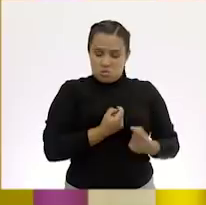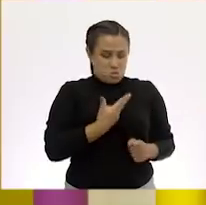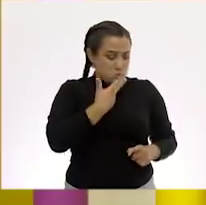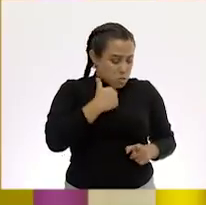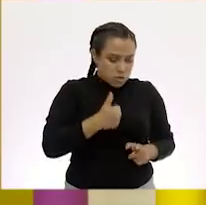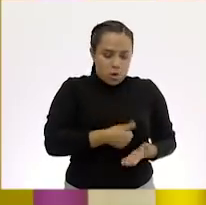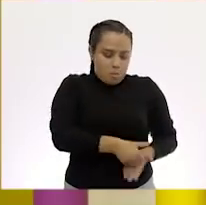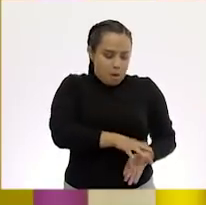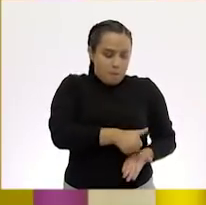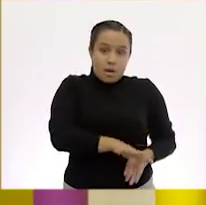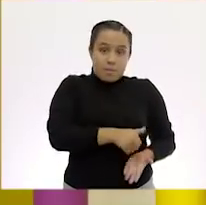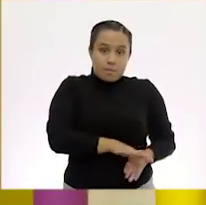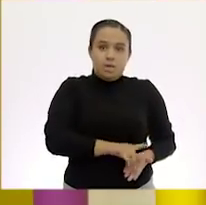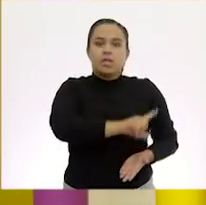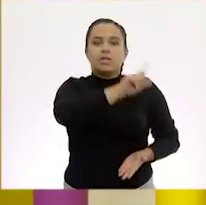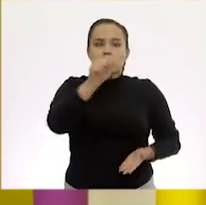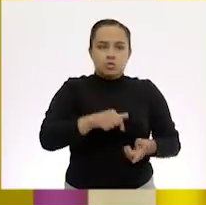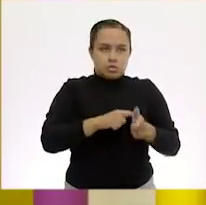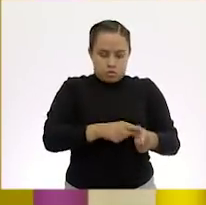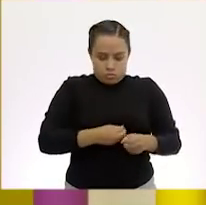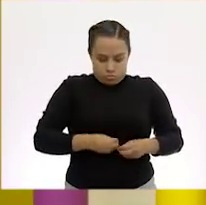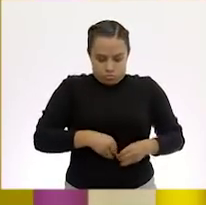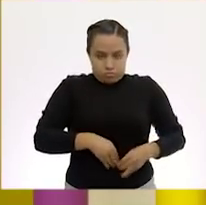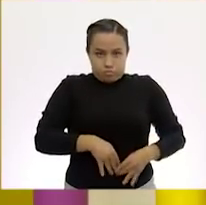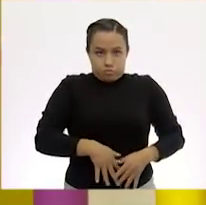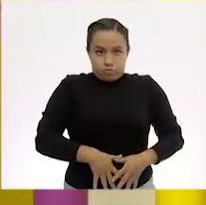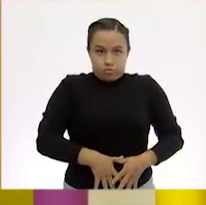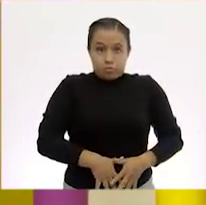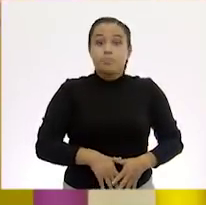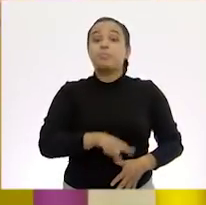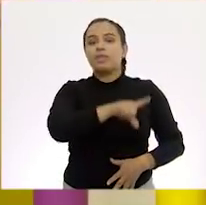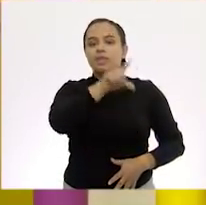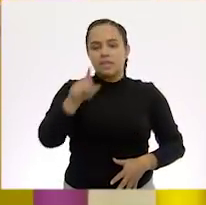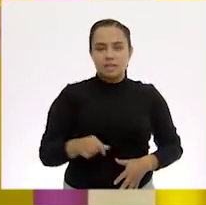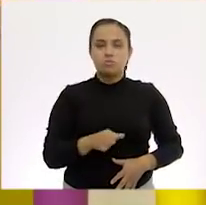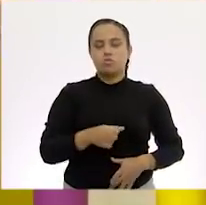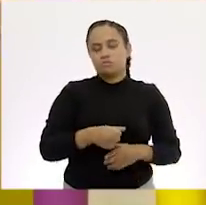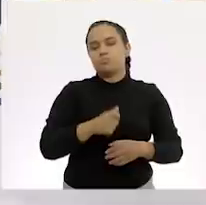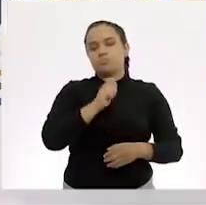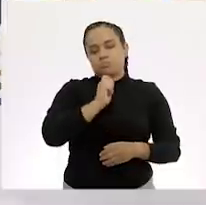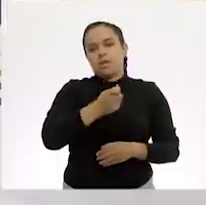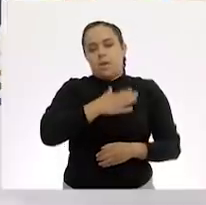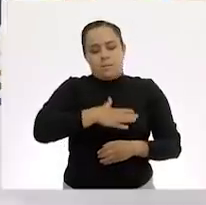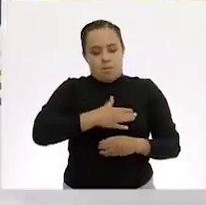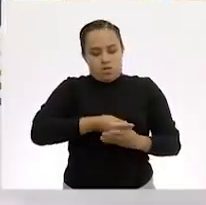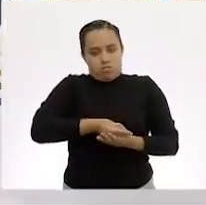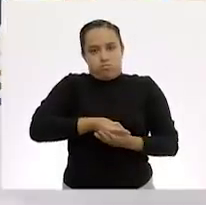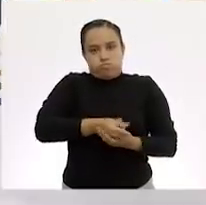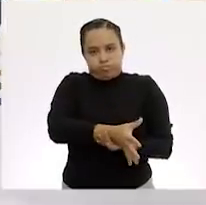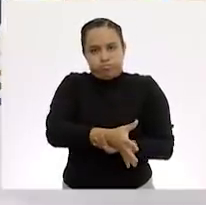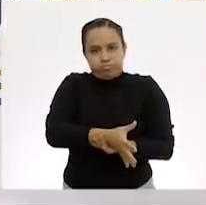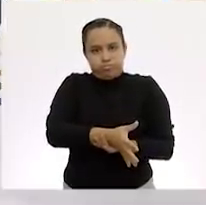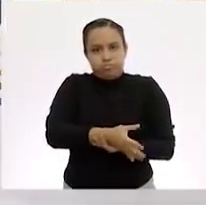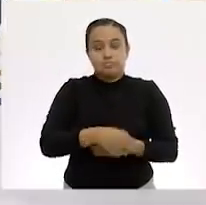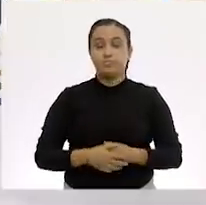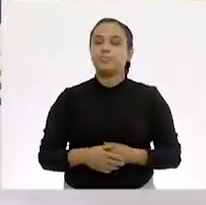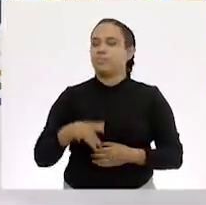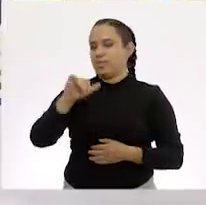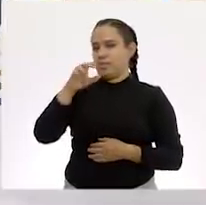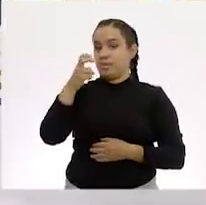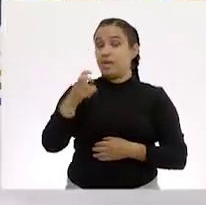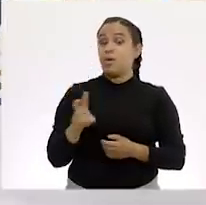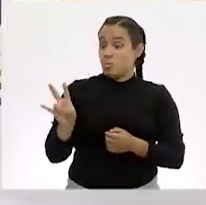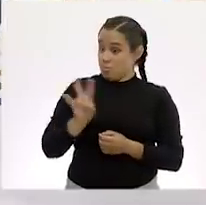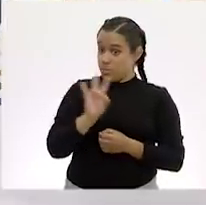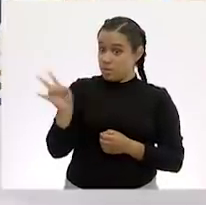van desechando y entonces continúa este alimento hasta que finalmente sale de nuestro cuerpo. Exacto, y algo que también dijimos es que esos